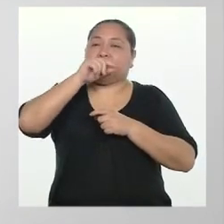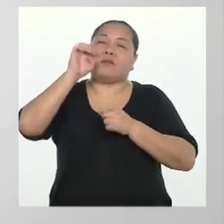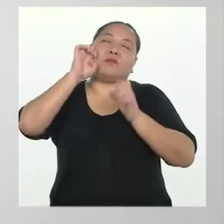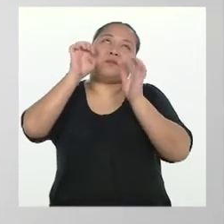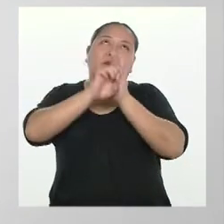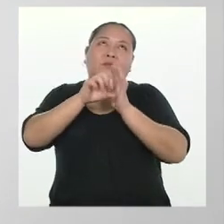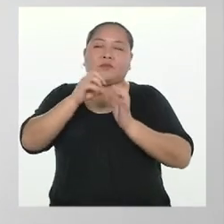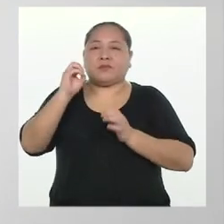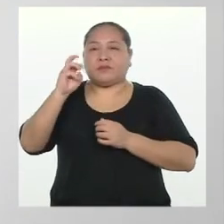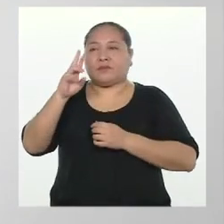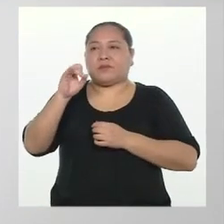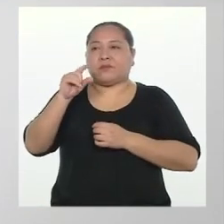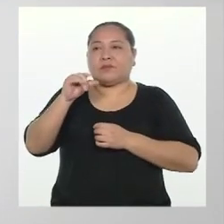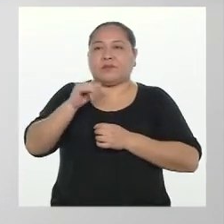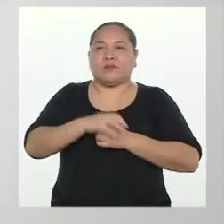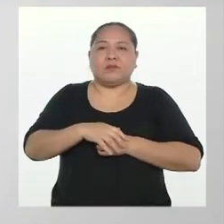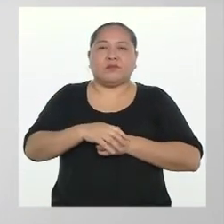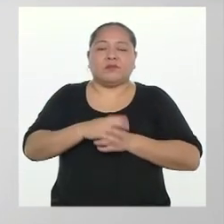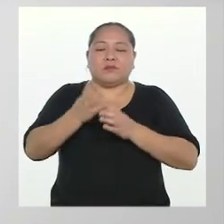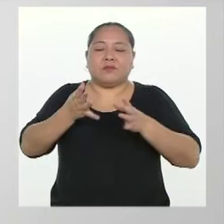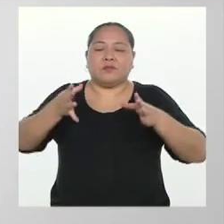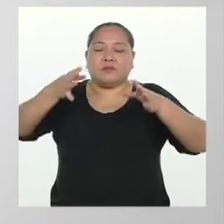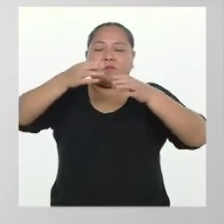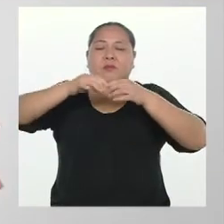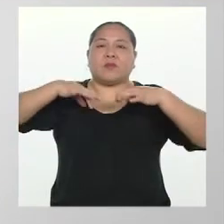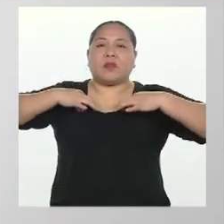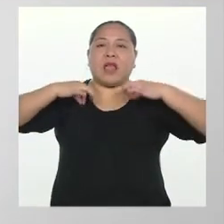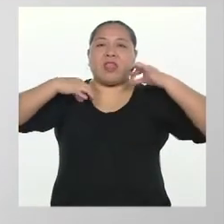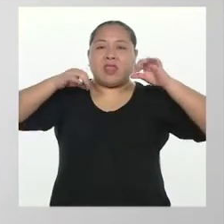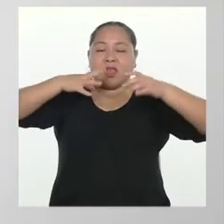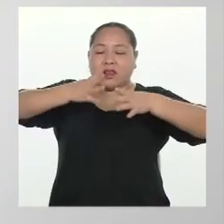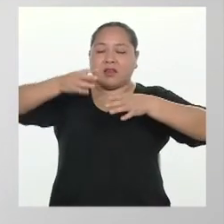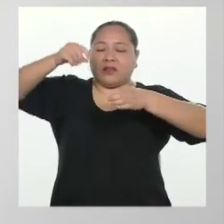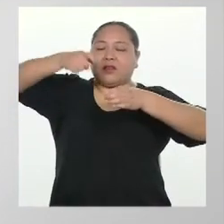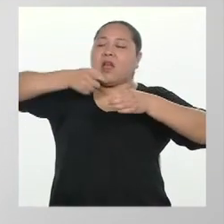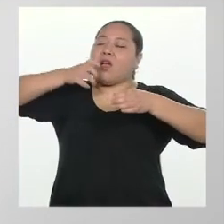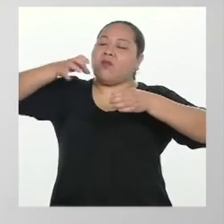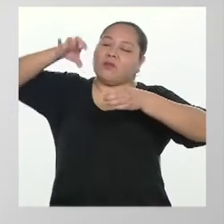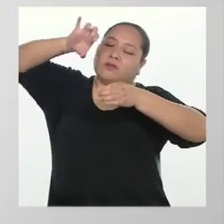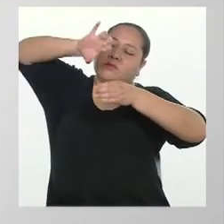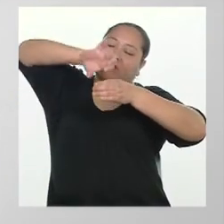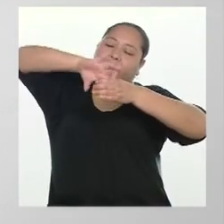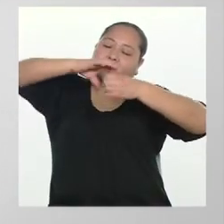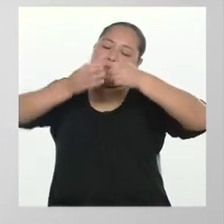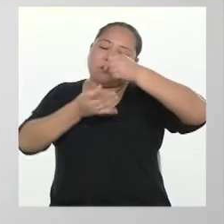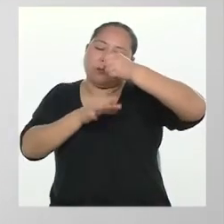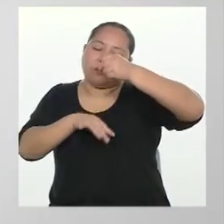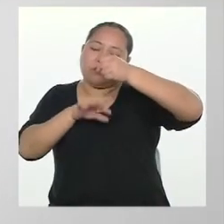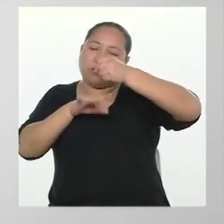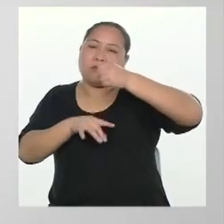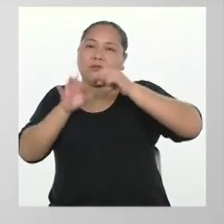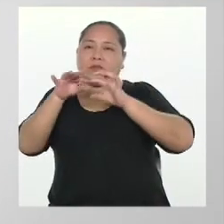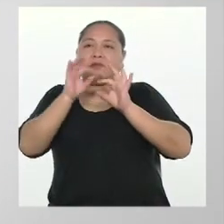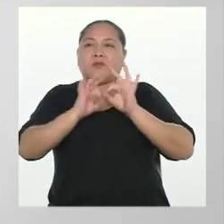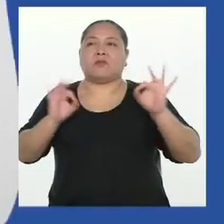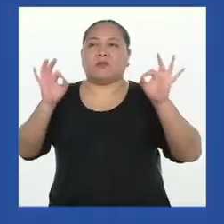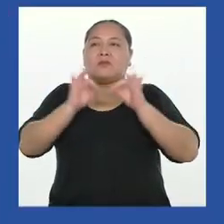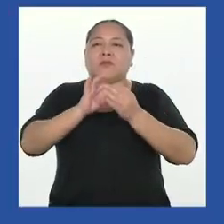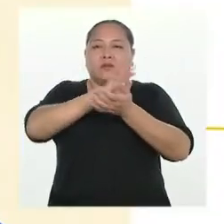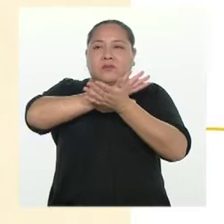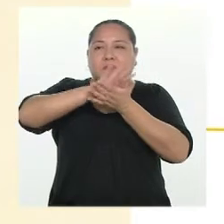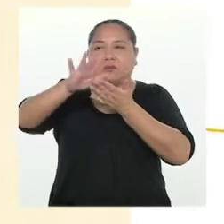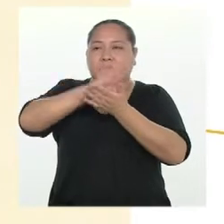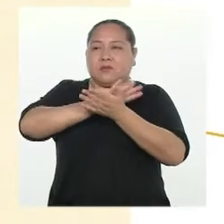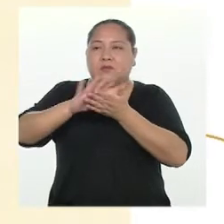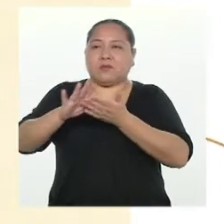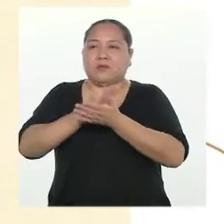orégano, puedes colarlo con una tela o gasa o también algodón. Es importante que el medio de cultivo se encuentre